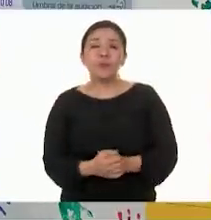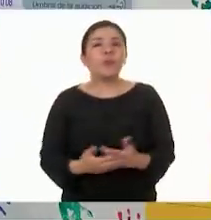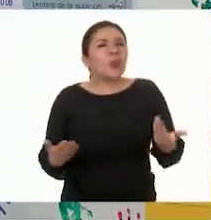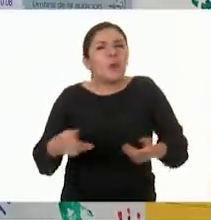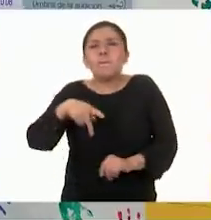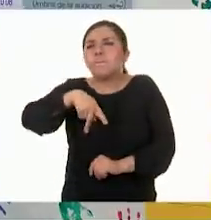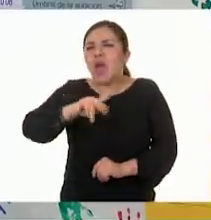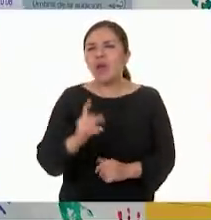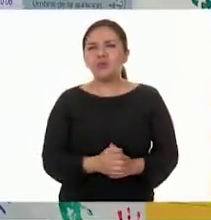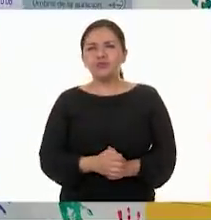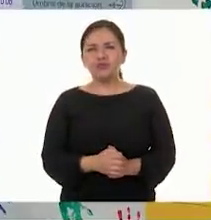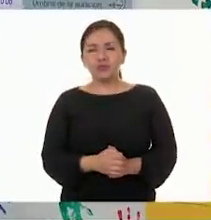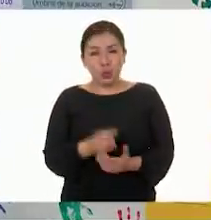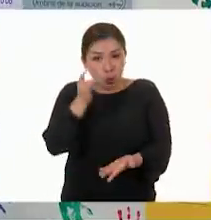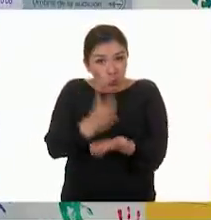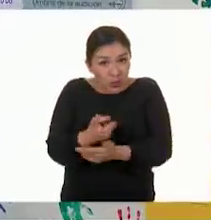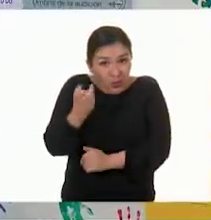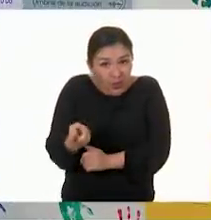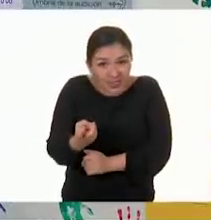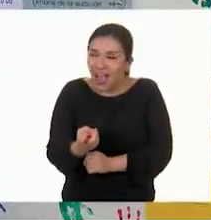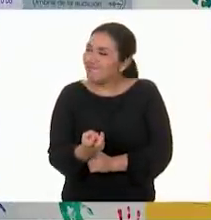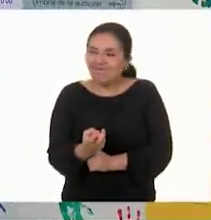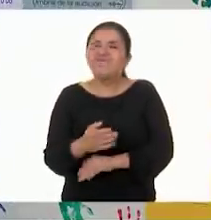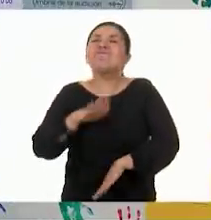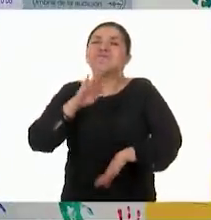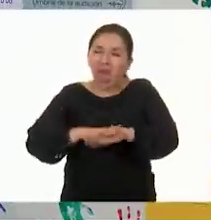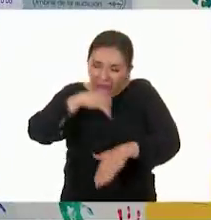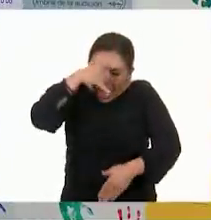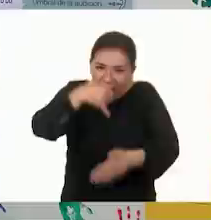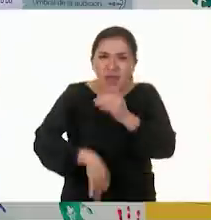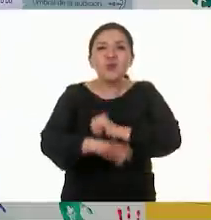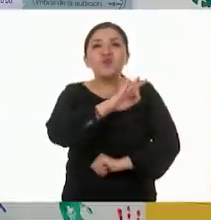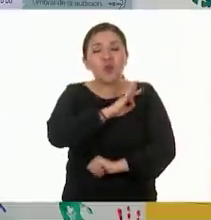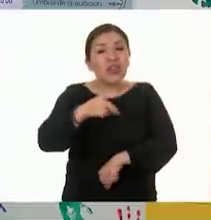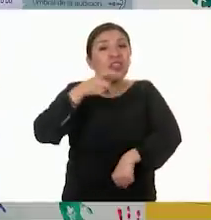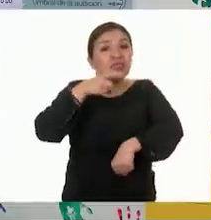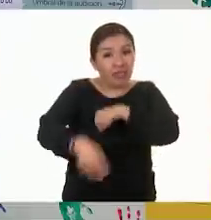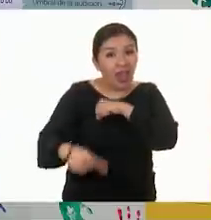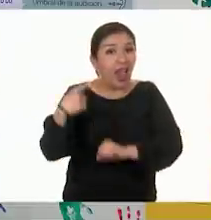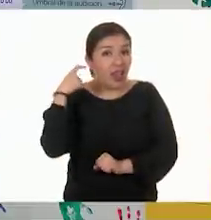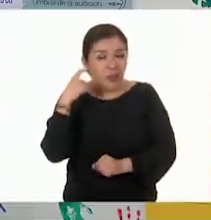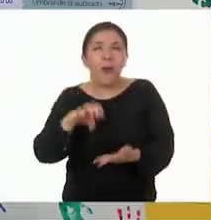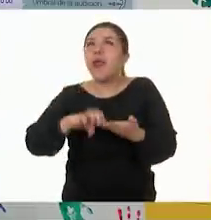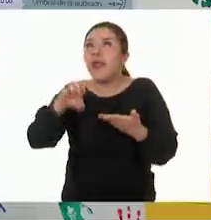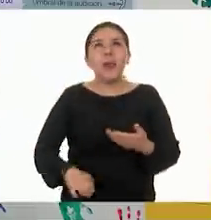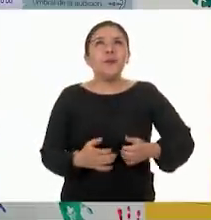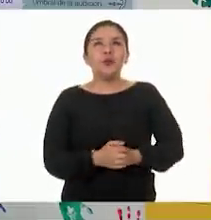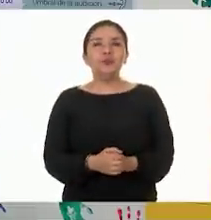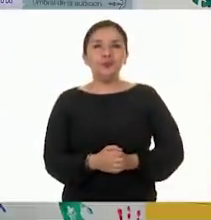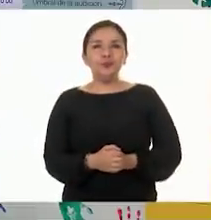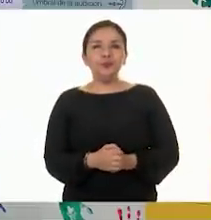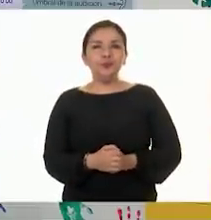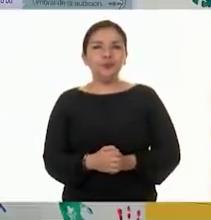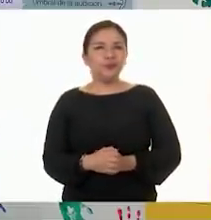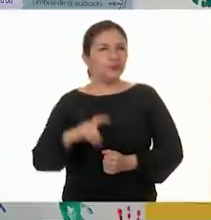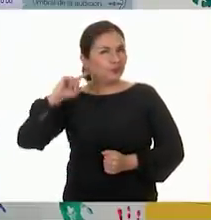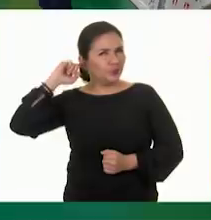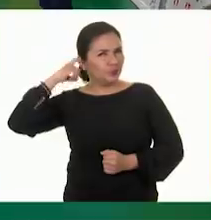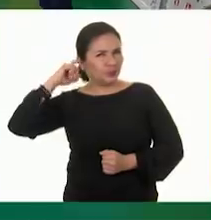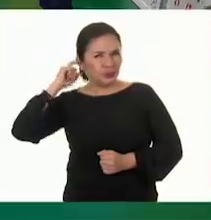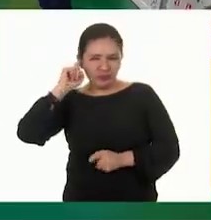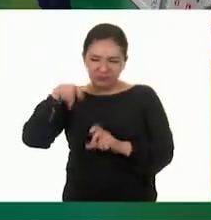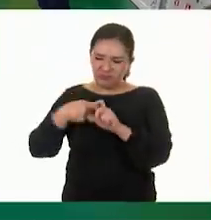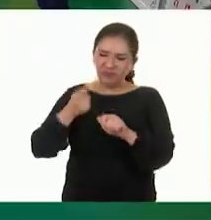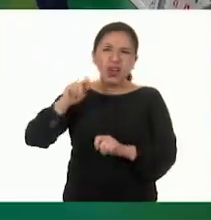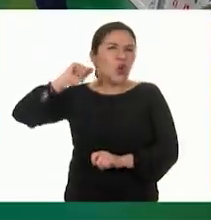Pero no solamente eso, hay más cosas que nos pueden dañar. Por ejemplo, la cerilla, ¿la retiras con